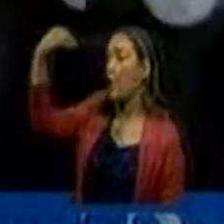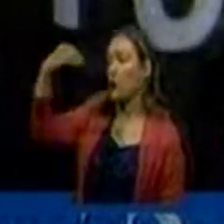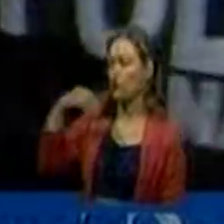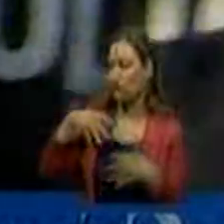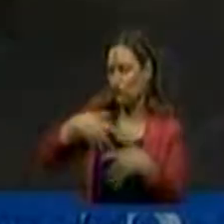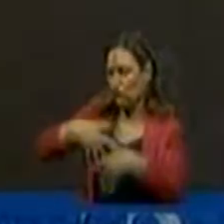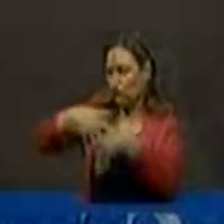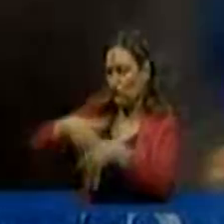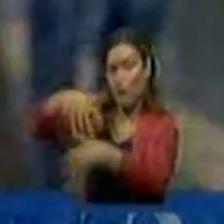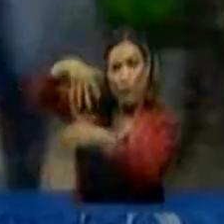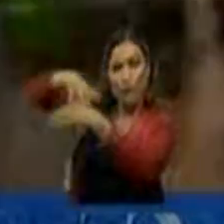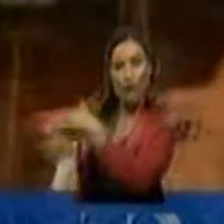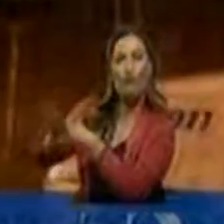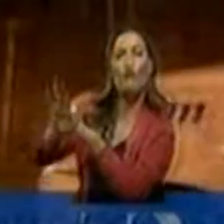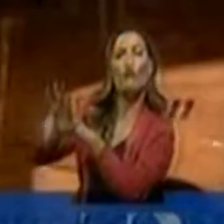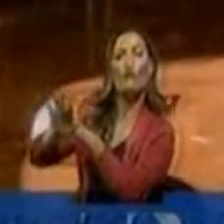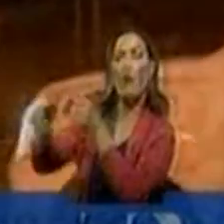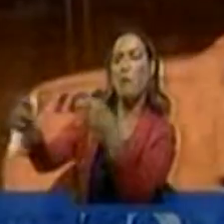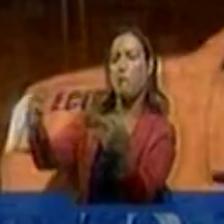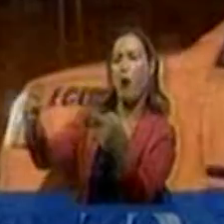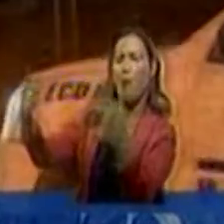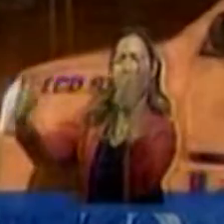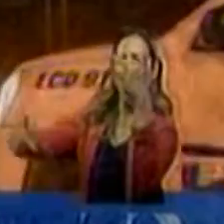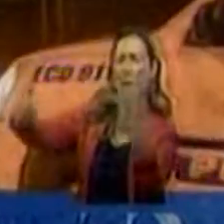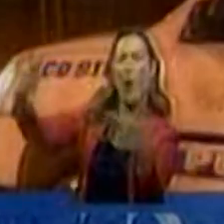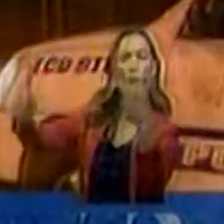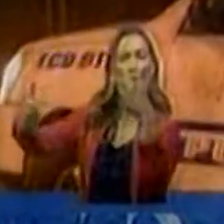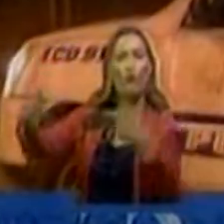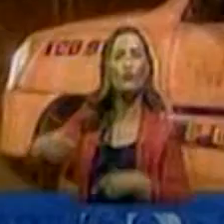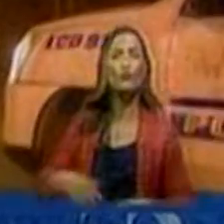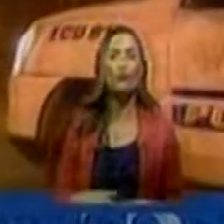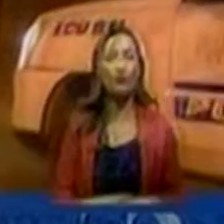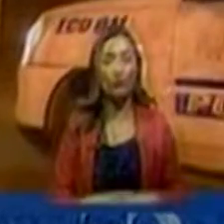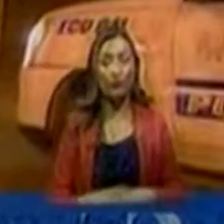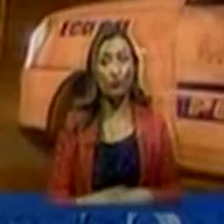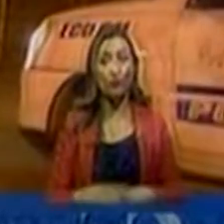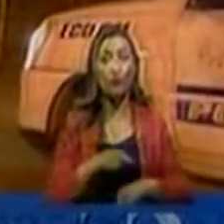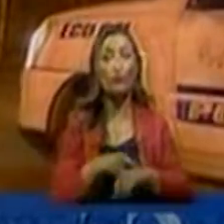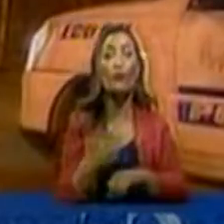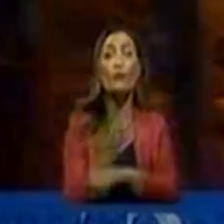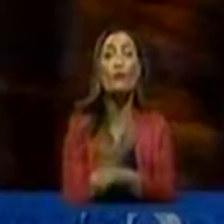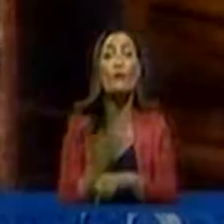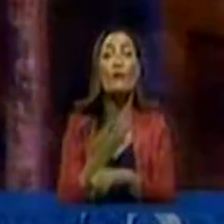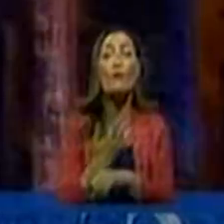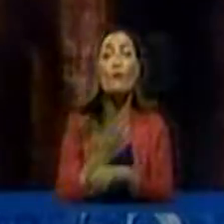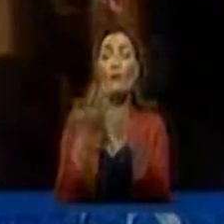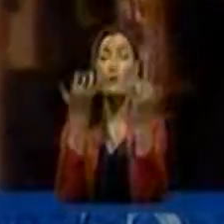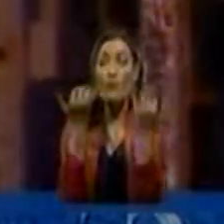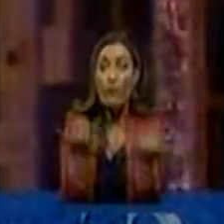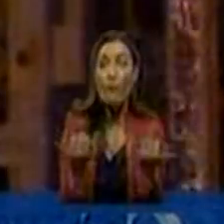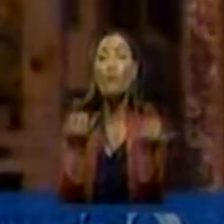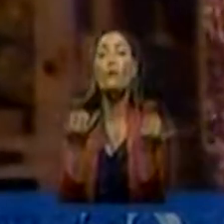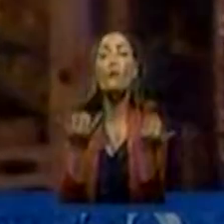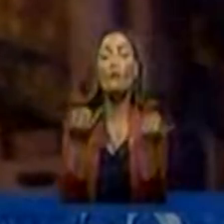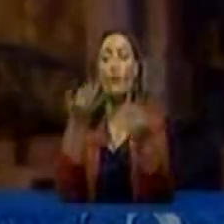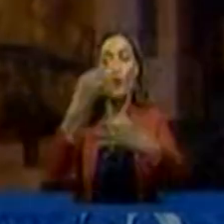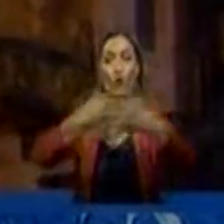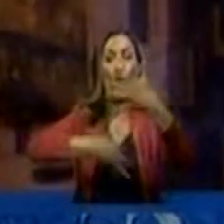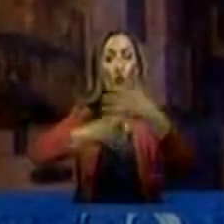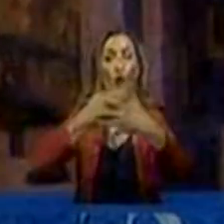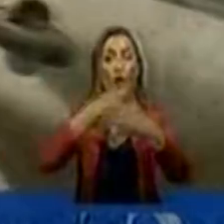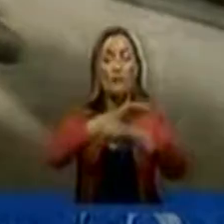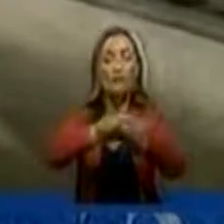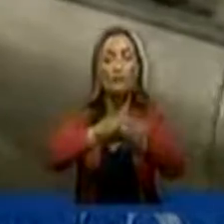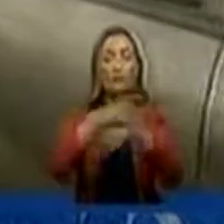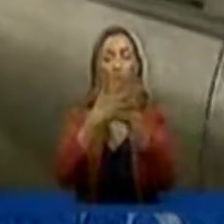enfrentamiento entre estos grupos armados y luego de aproximadamente 5 horas se conoce que hasta el momento hay 5